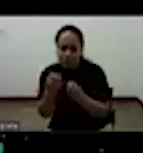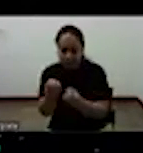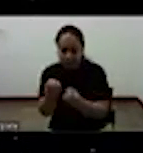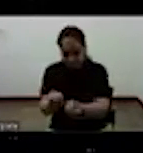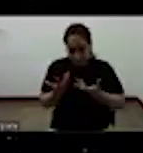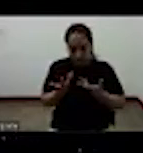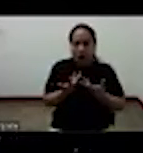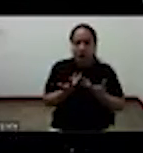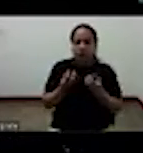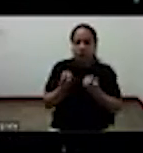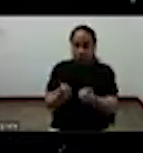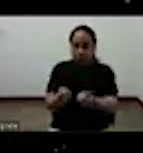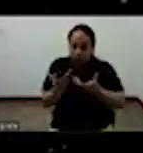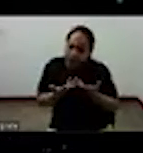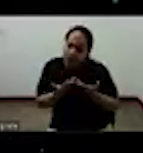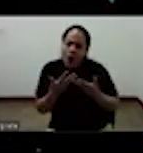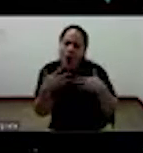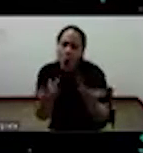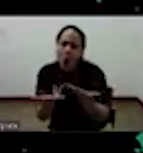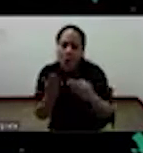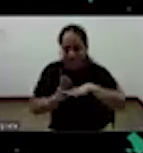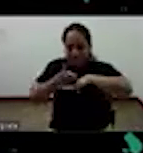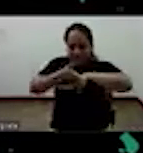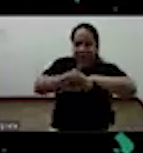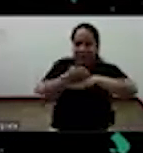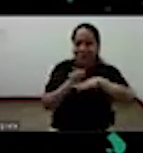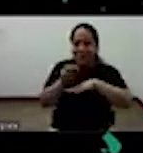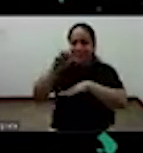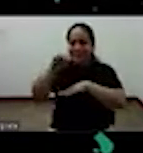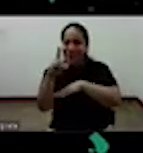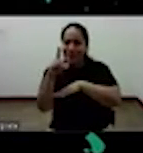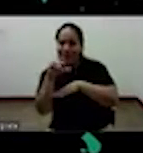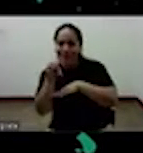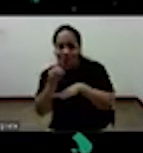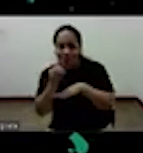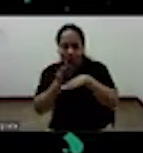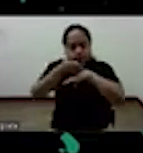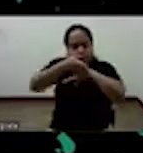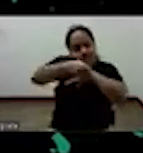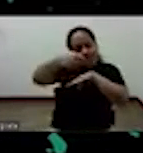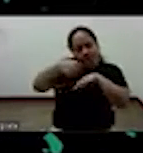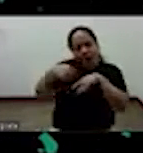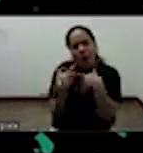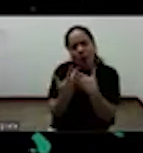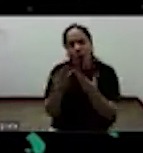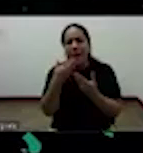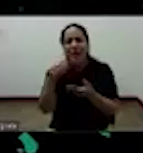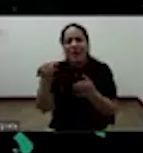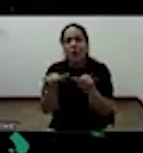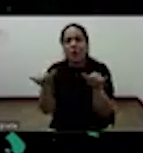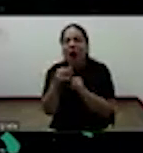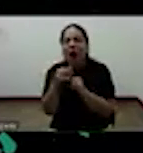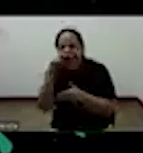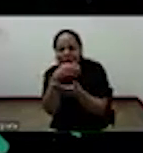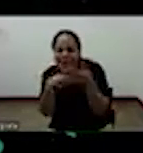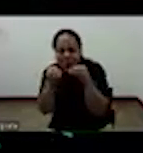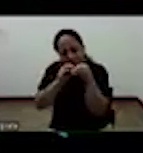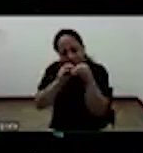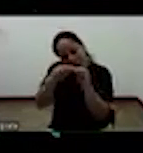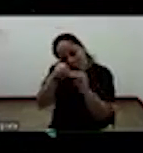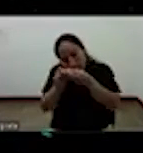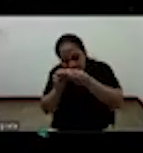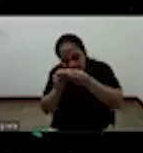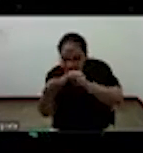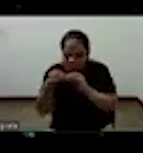nueva gracias a los medios. El sonido se ha vuelto una plastilina dúctil, susceptible